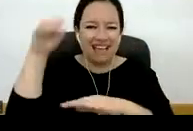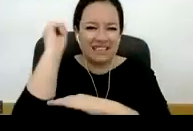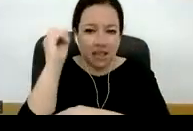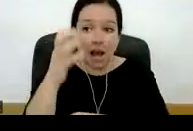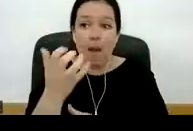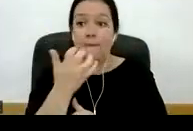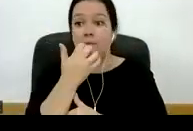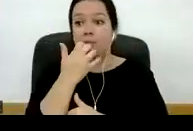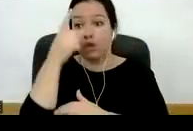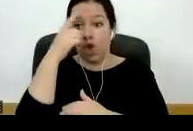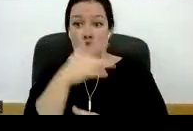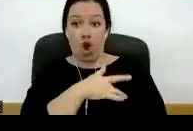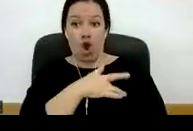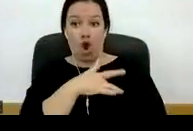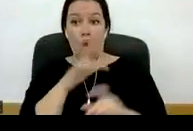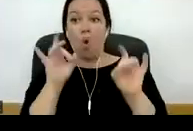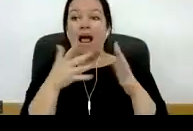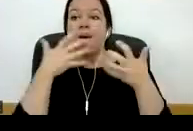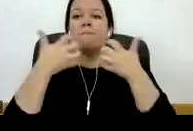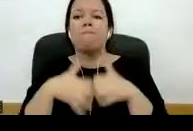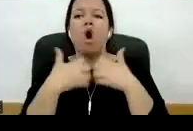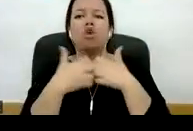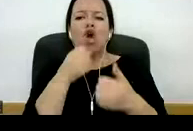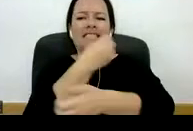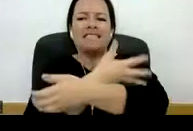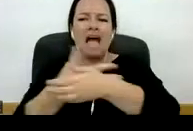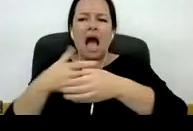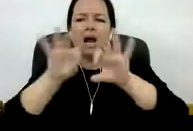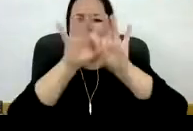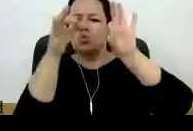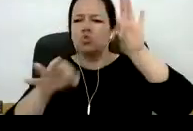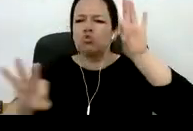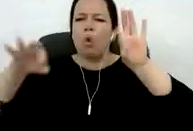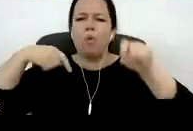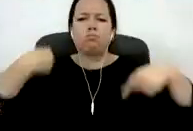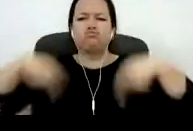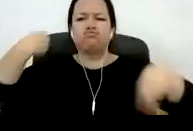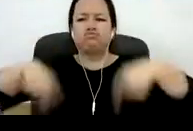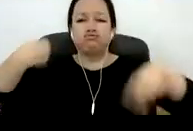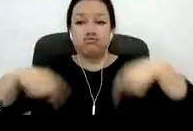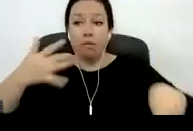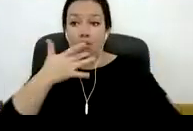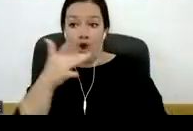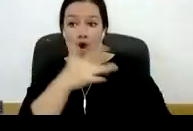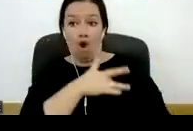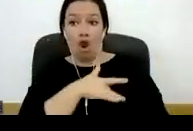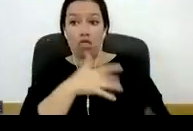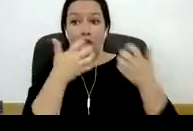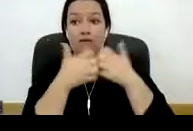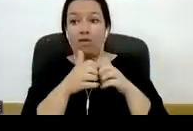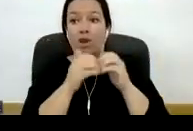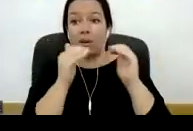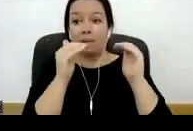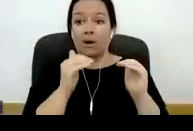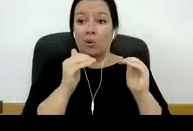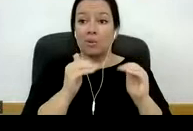si entendemos que el corazón es el motor que mueve la sangre por unas tuberías que son las arterias, si el corazón funciona peor y las arterias